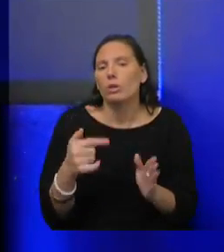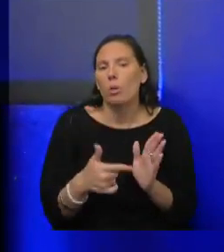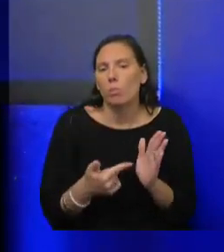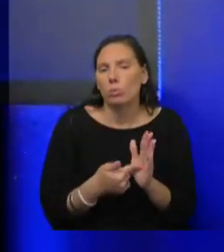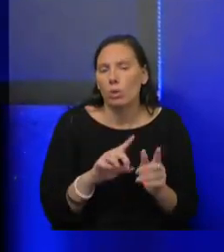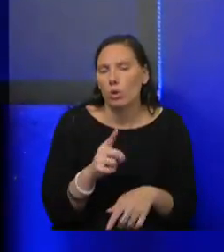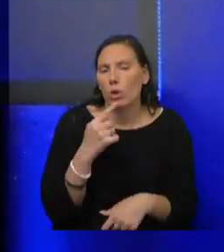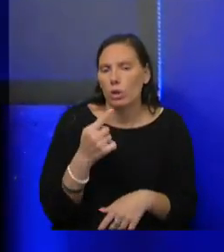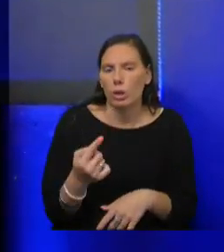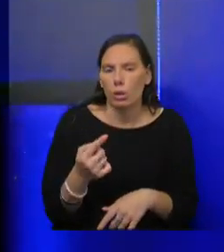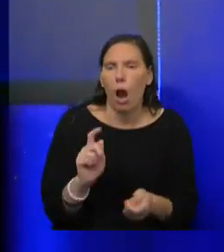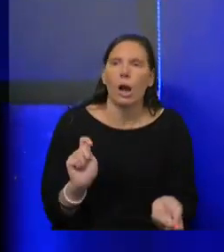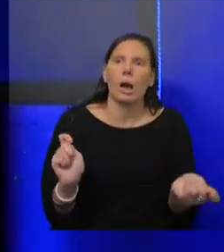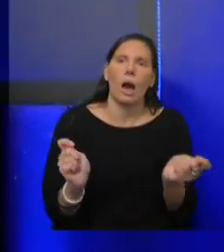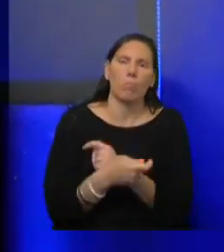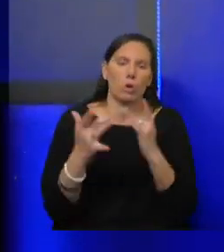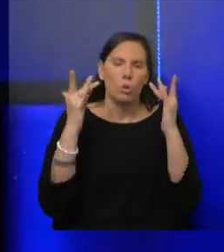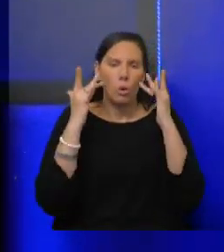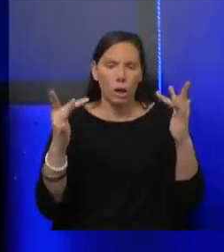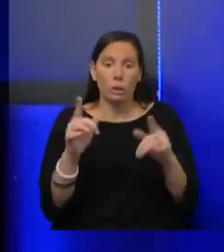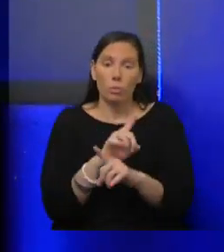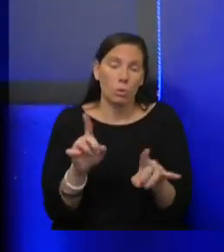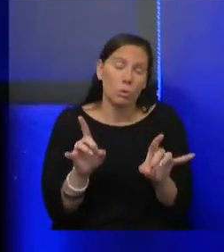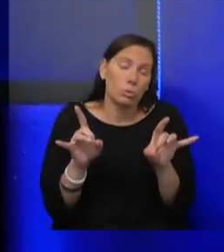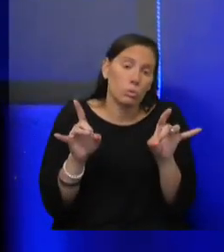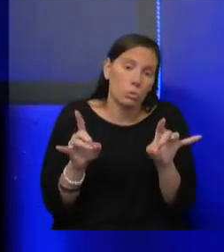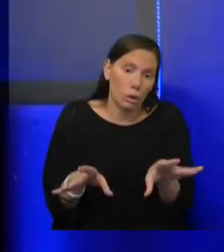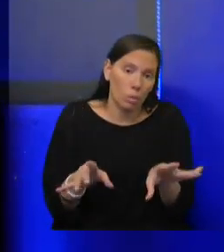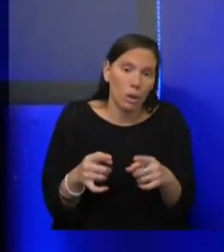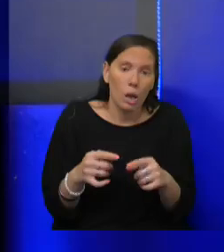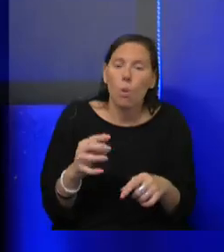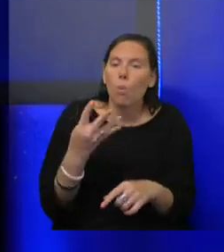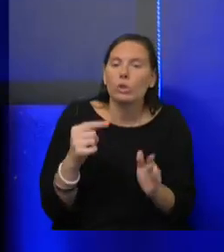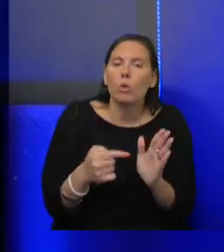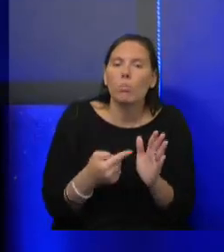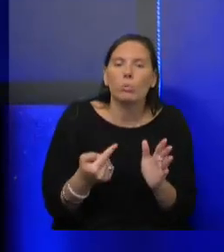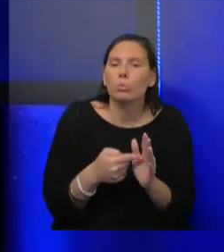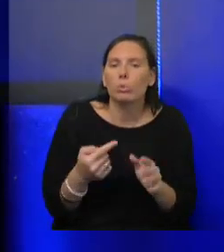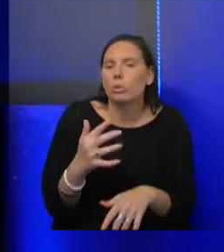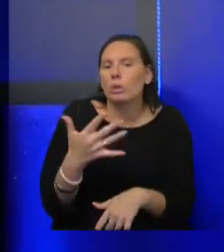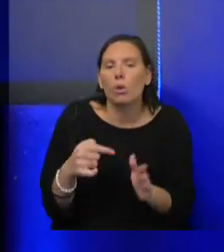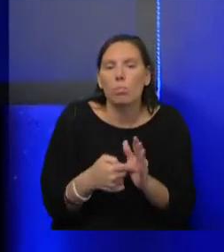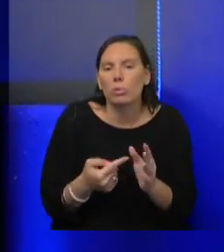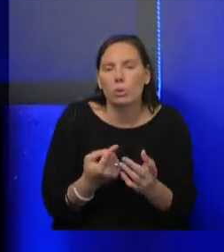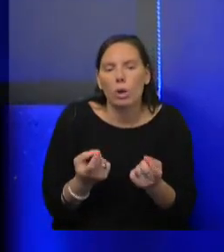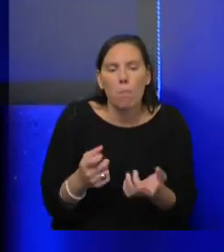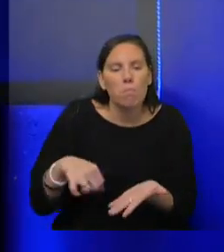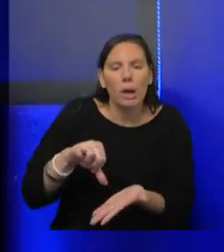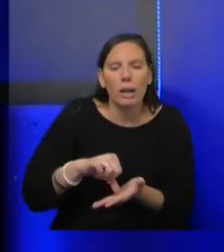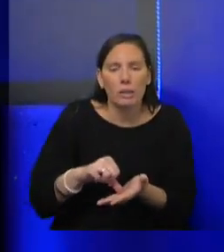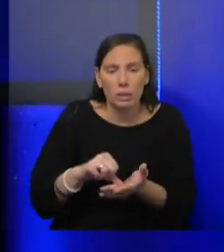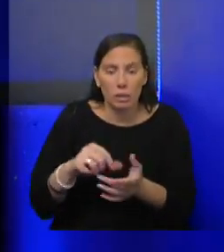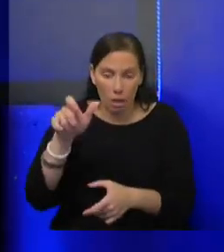me planteo la gran reforma educativa simplemente En qué cuatro cinco cosas el país y los